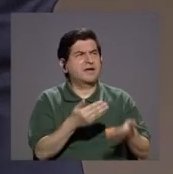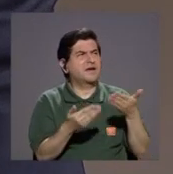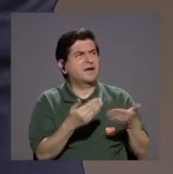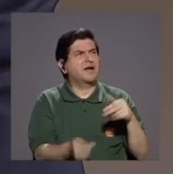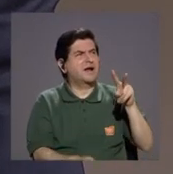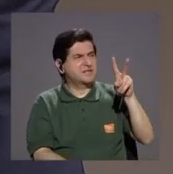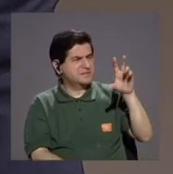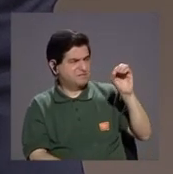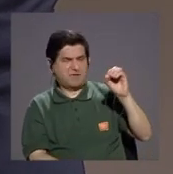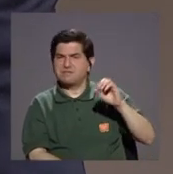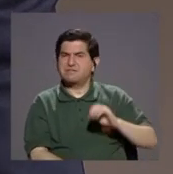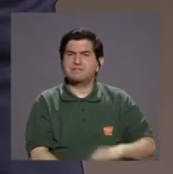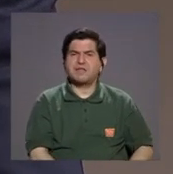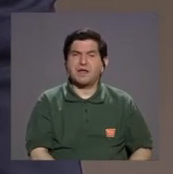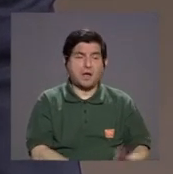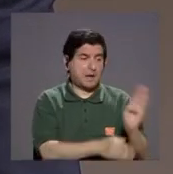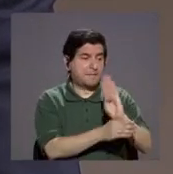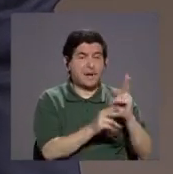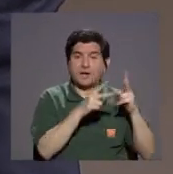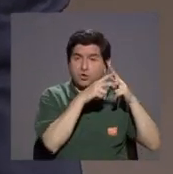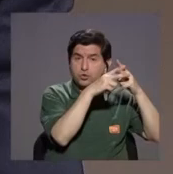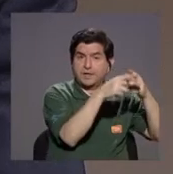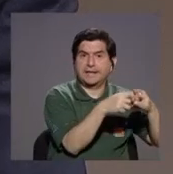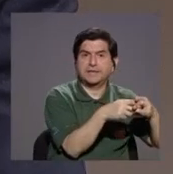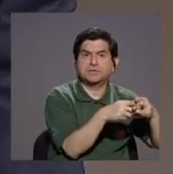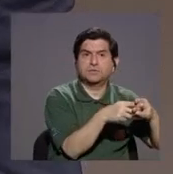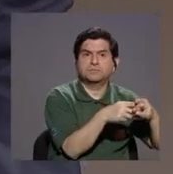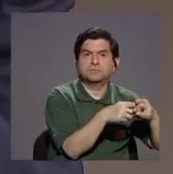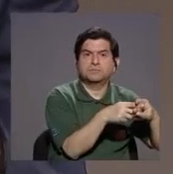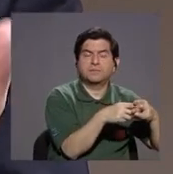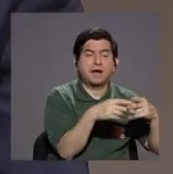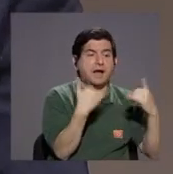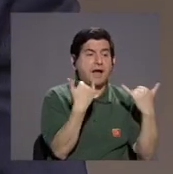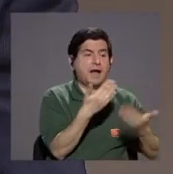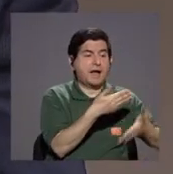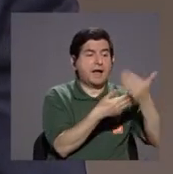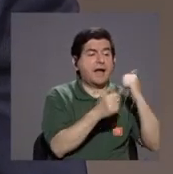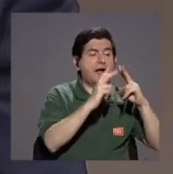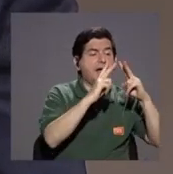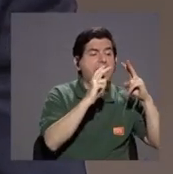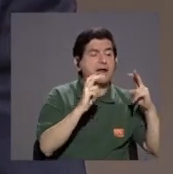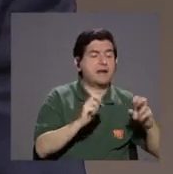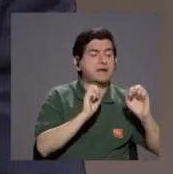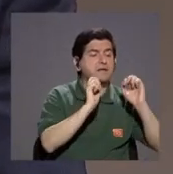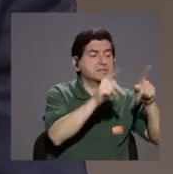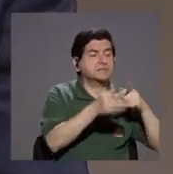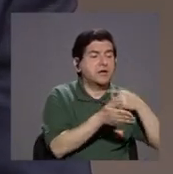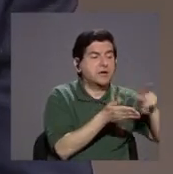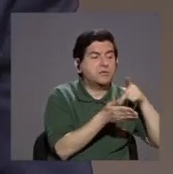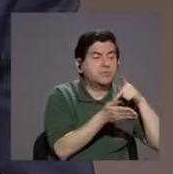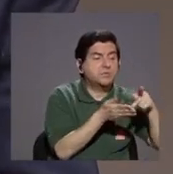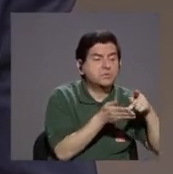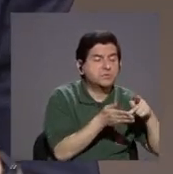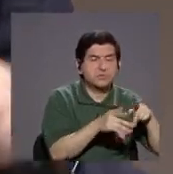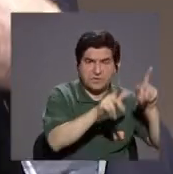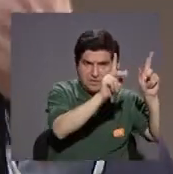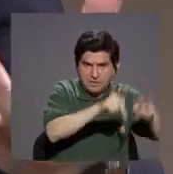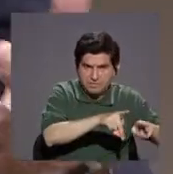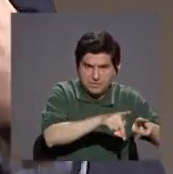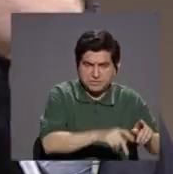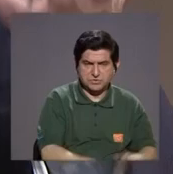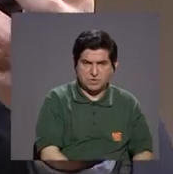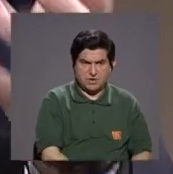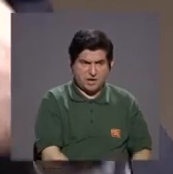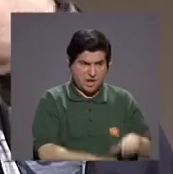20 un banco da un crédito cuando analiza la casa la capacidad de pago de ese deudor y bueno si me